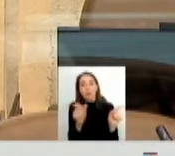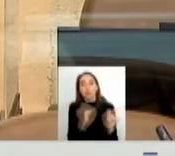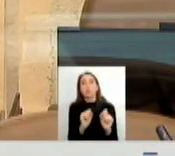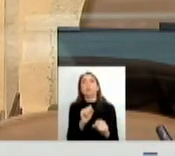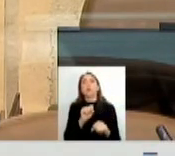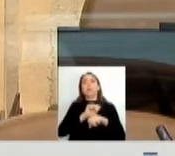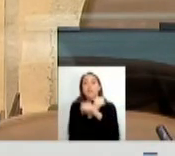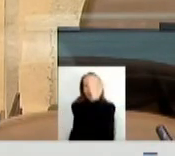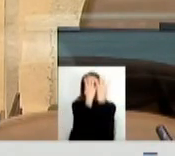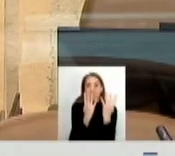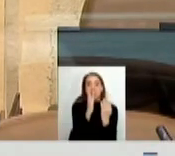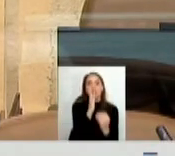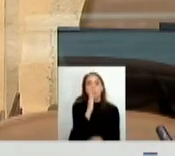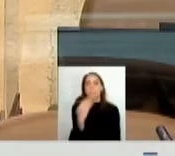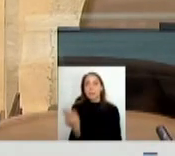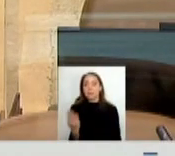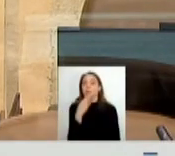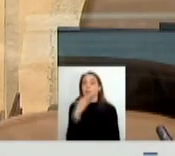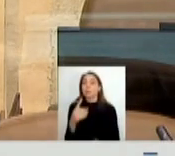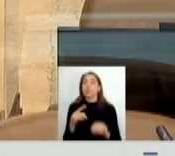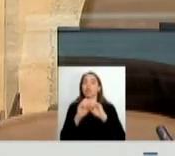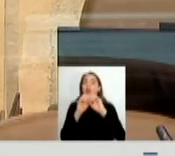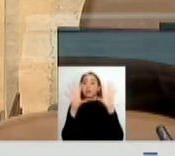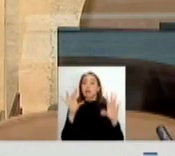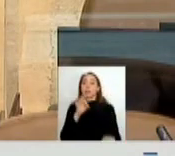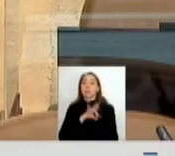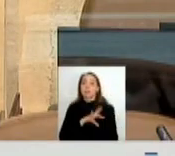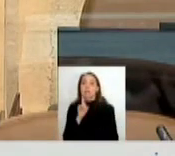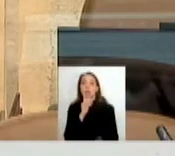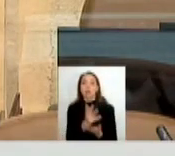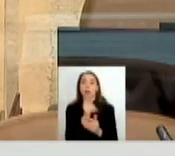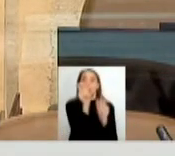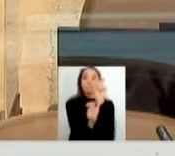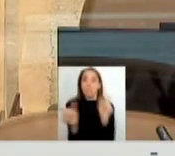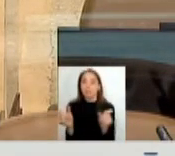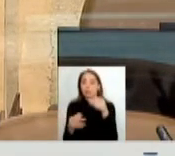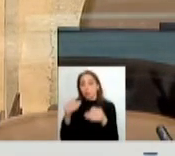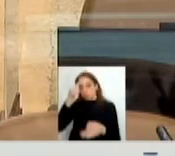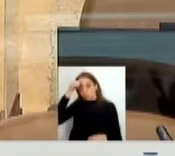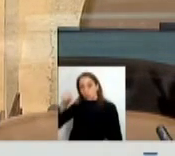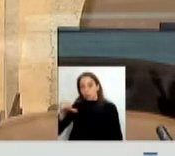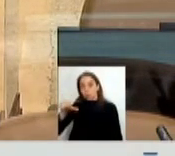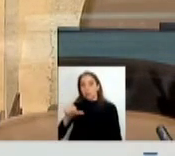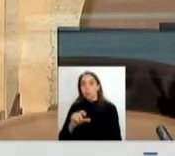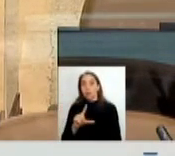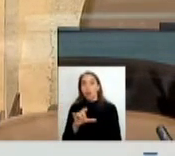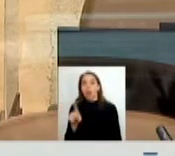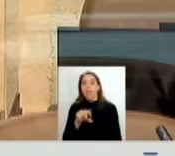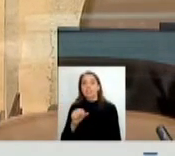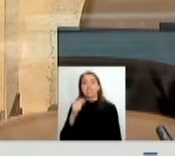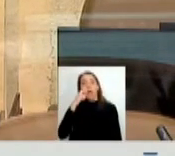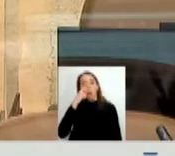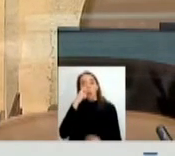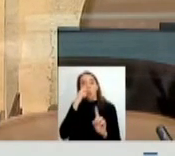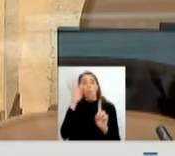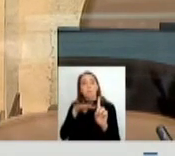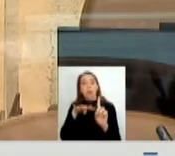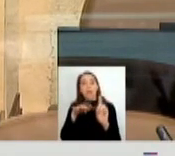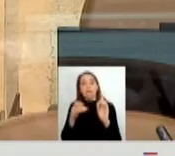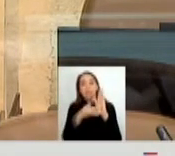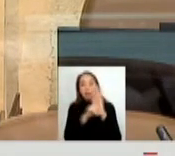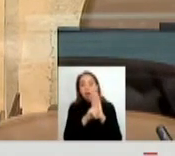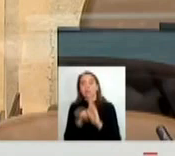quiero ser muy clara, en Chile no tenemos personas condenadas por delito de lesa humanidad, porque todos estos hechos